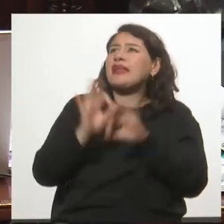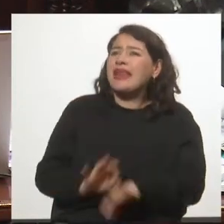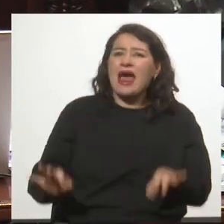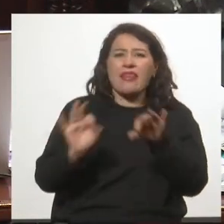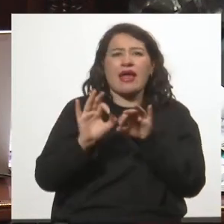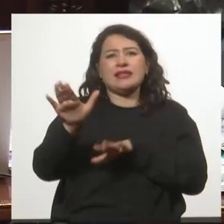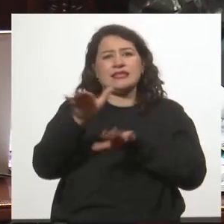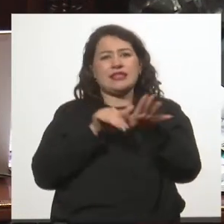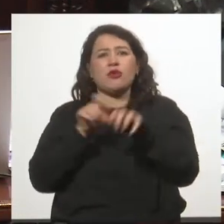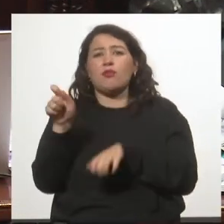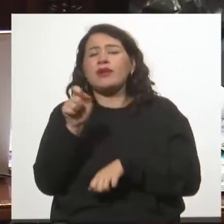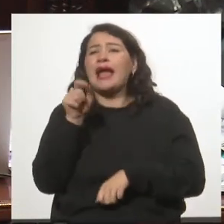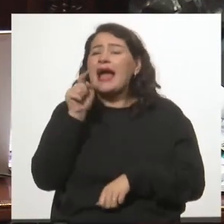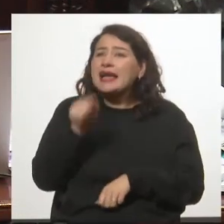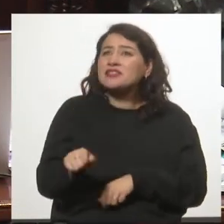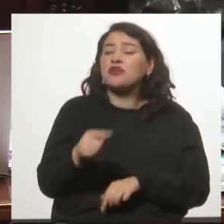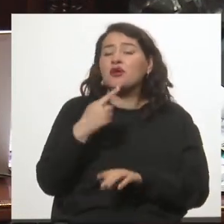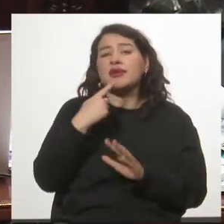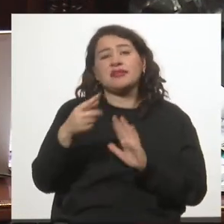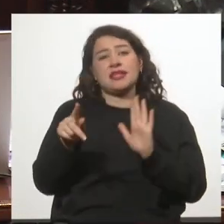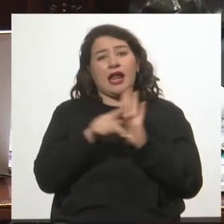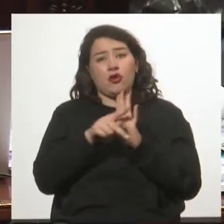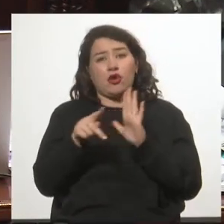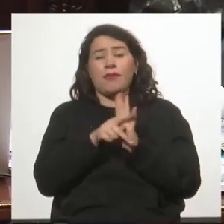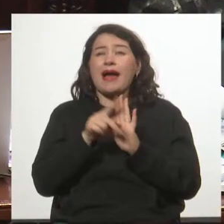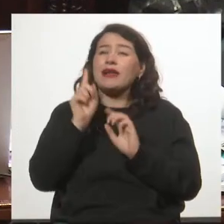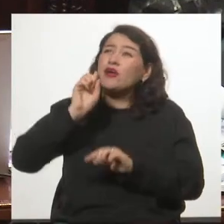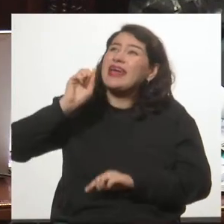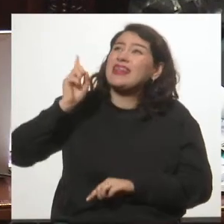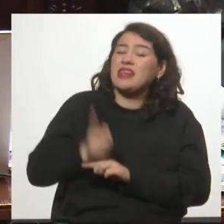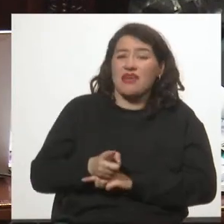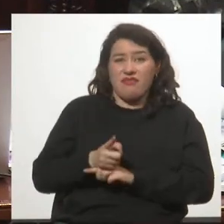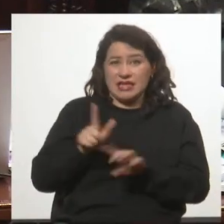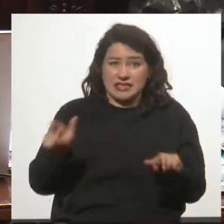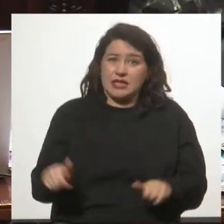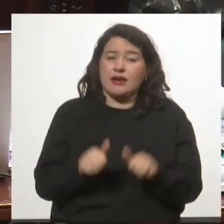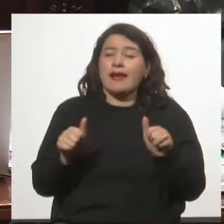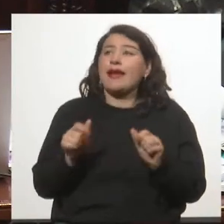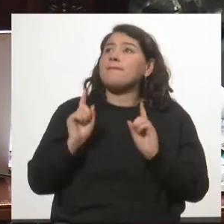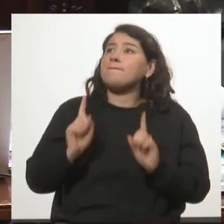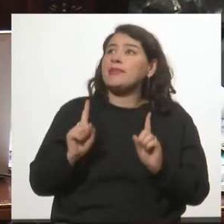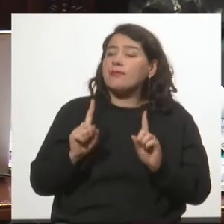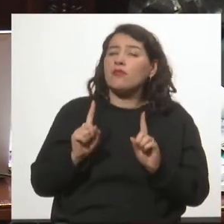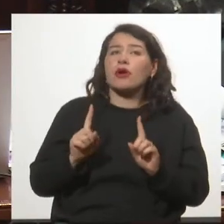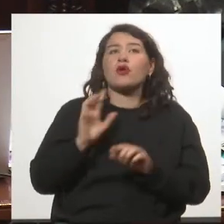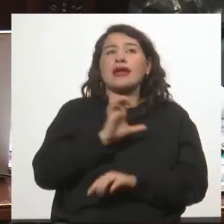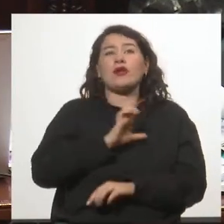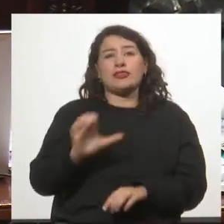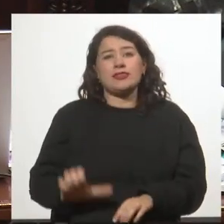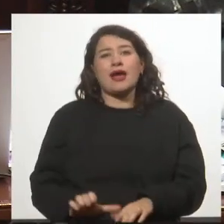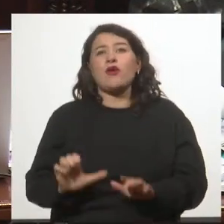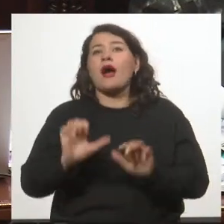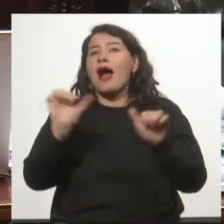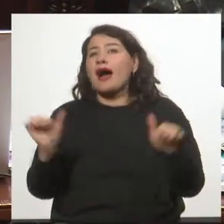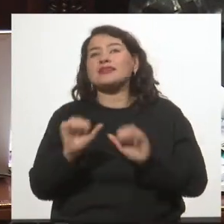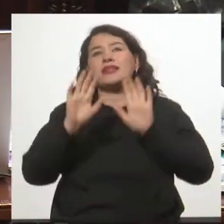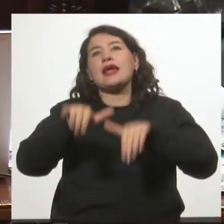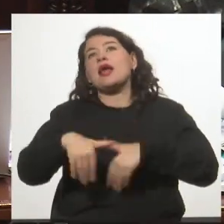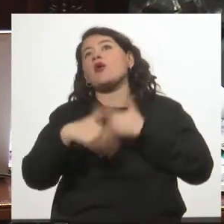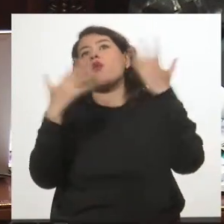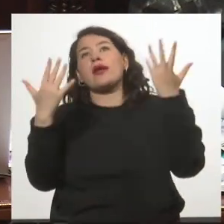que es la norma que es el deber ser es lo que hace el estado en todas las